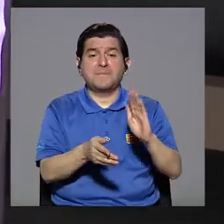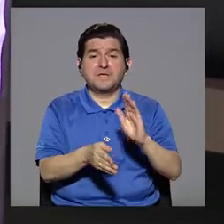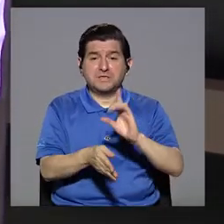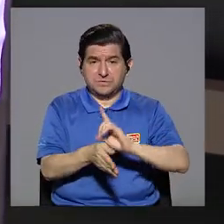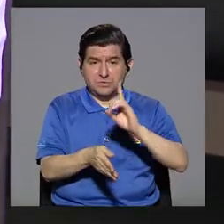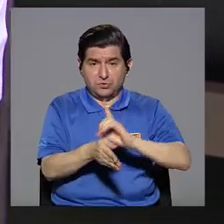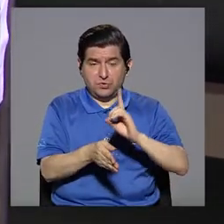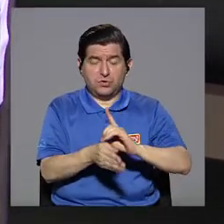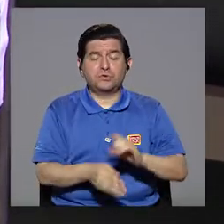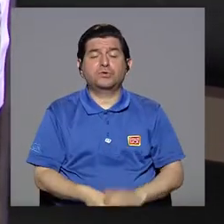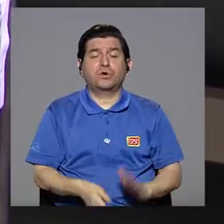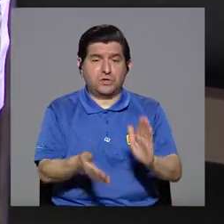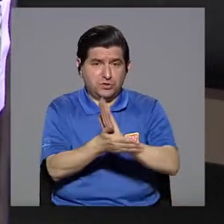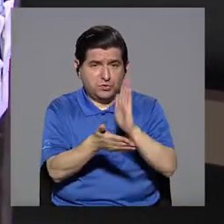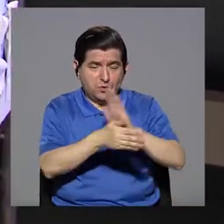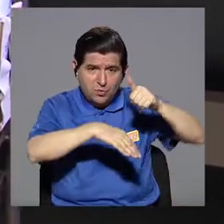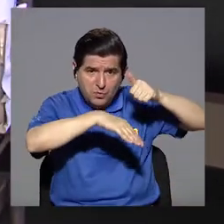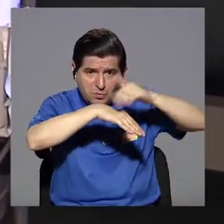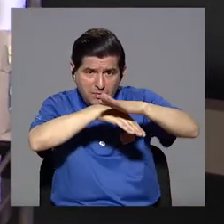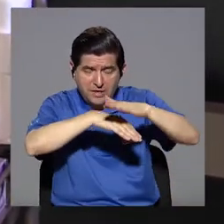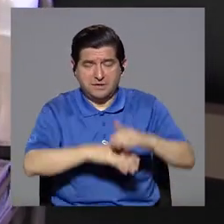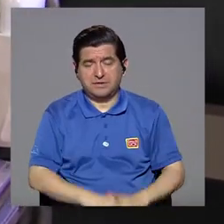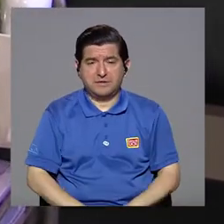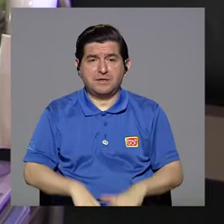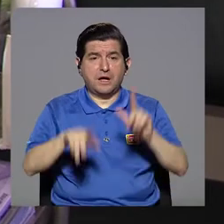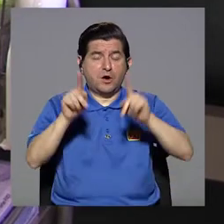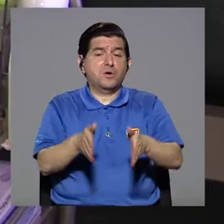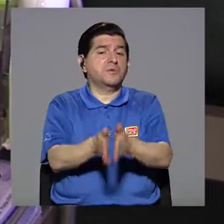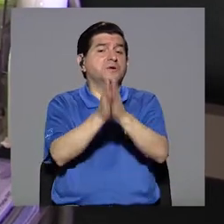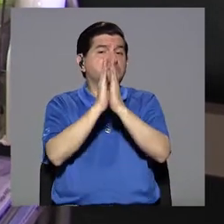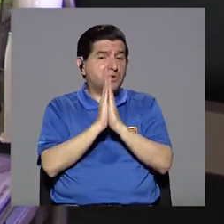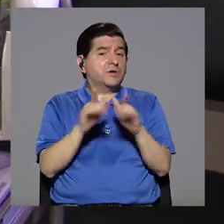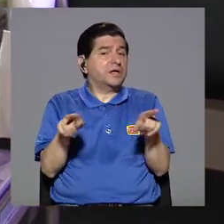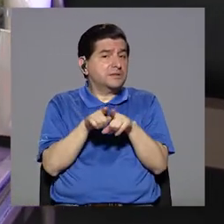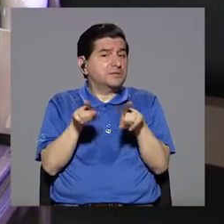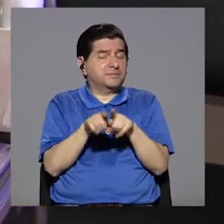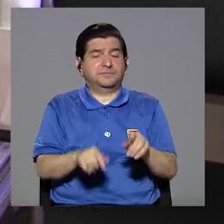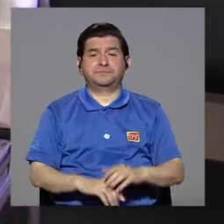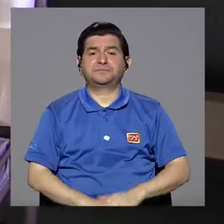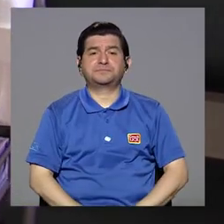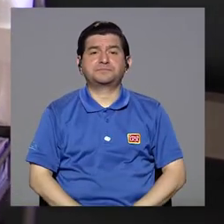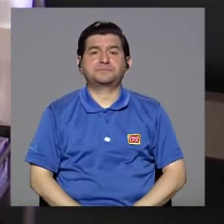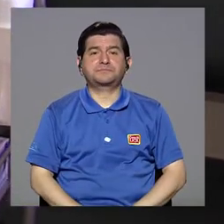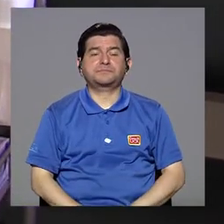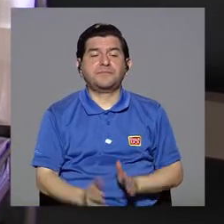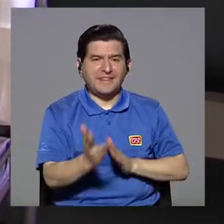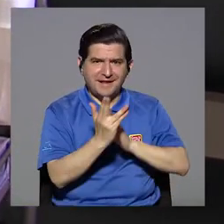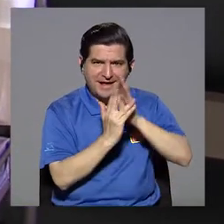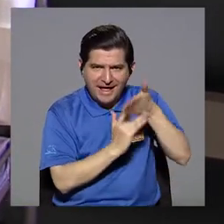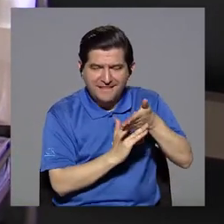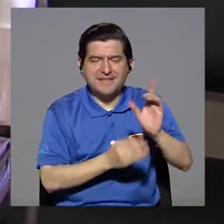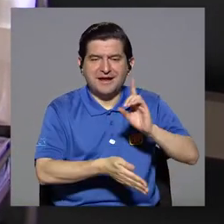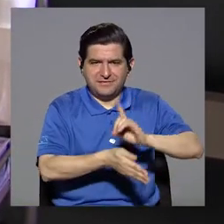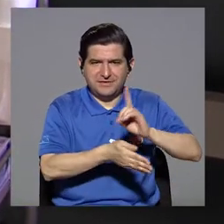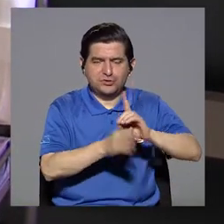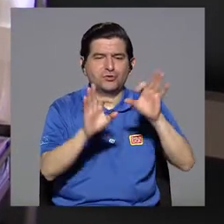de los mismos médicos y digamos de acá del hospital nos refieren a la persona pueda solicitarlo también por medio de los